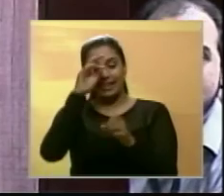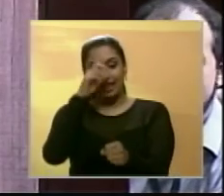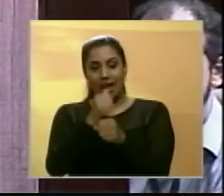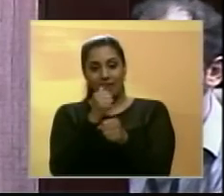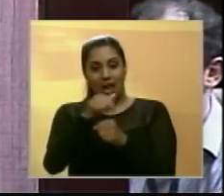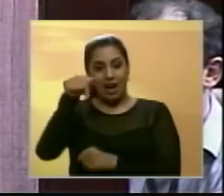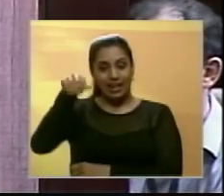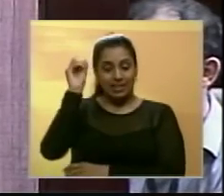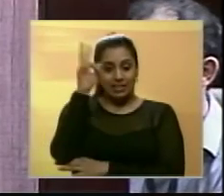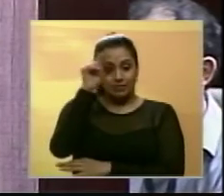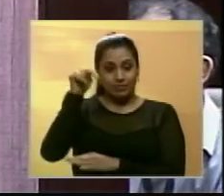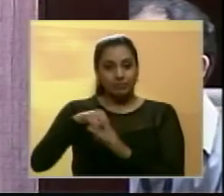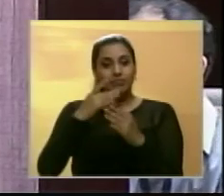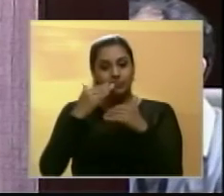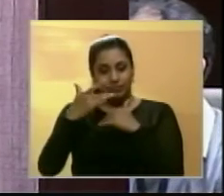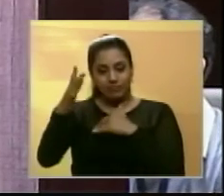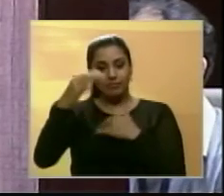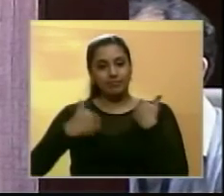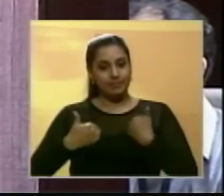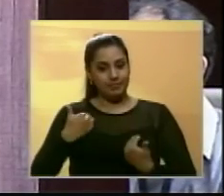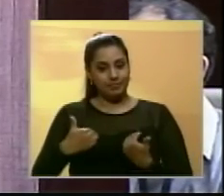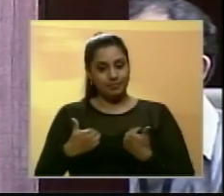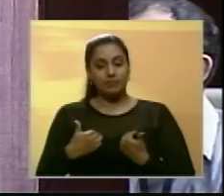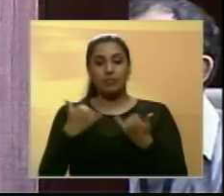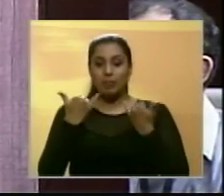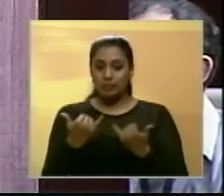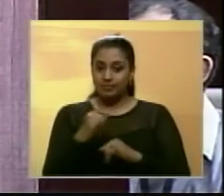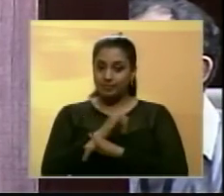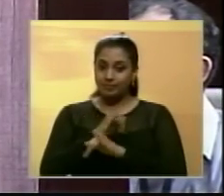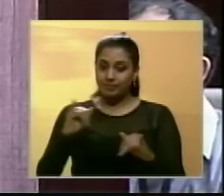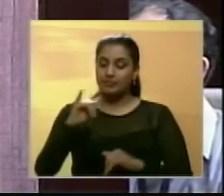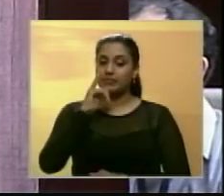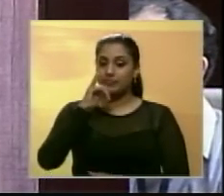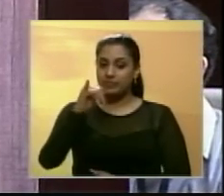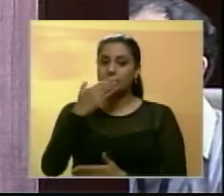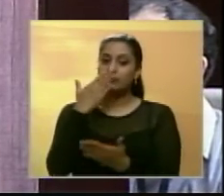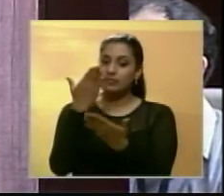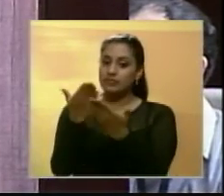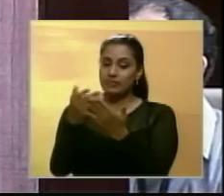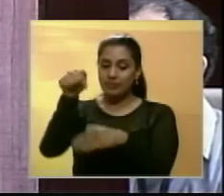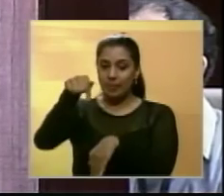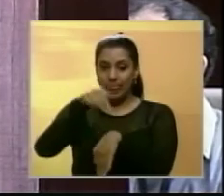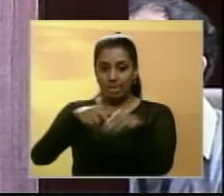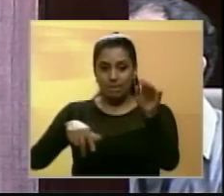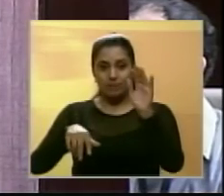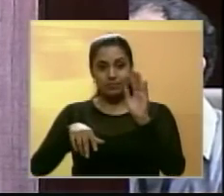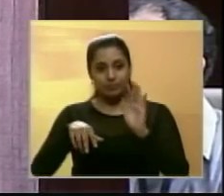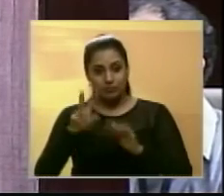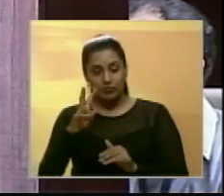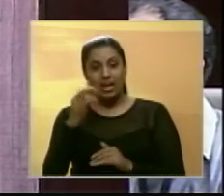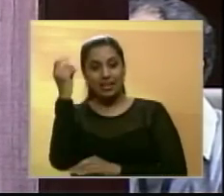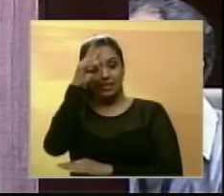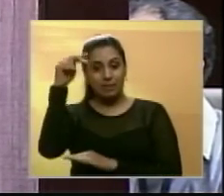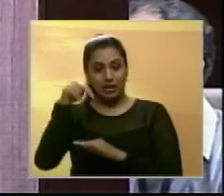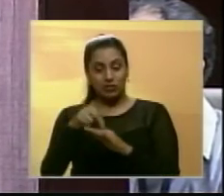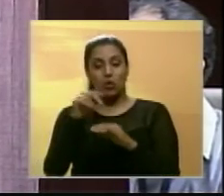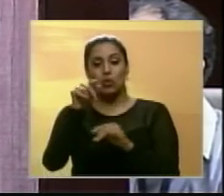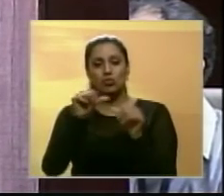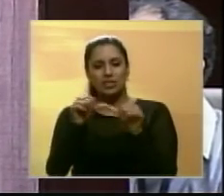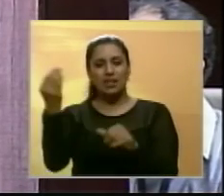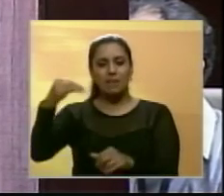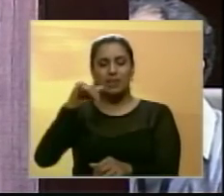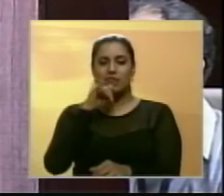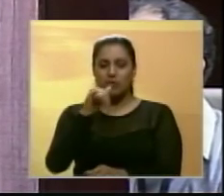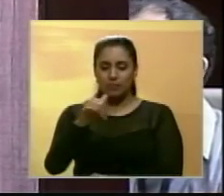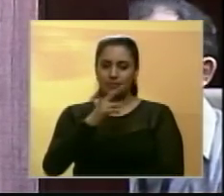aquí en la Asamblea Nacional para el próximo miércoles. Es la información que podemos prestarles hasta esta hora. Desde la Asamblea Nacional, sigan con más de